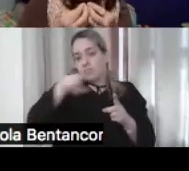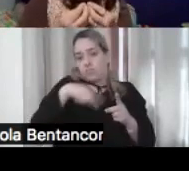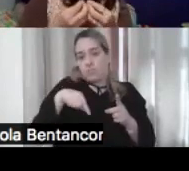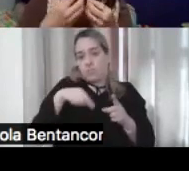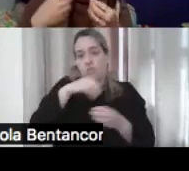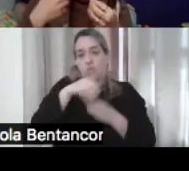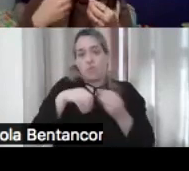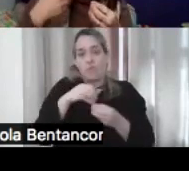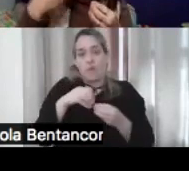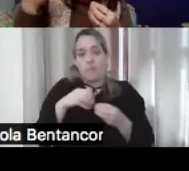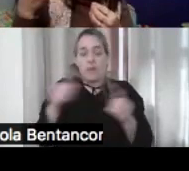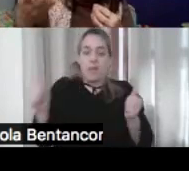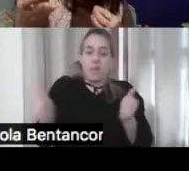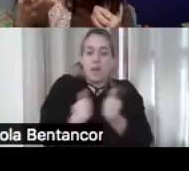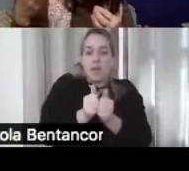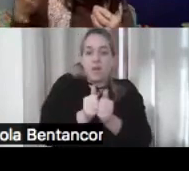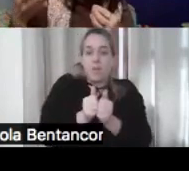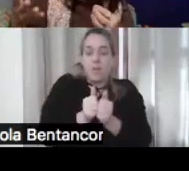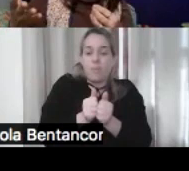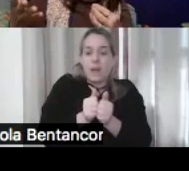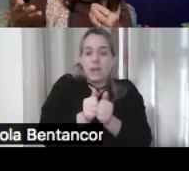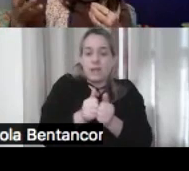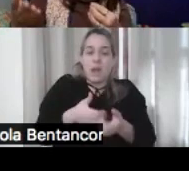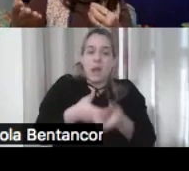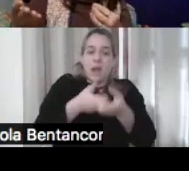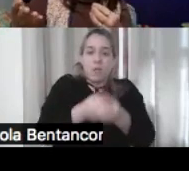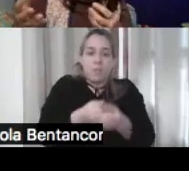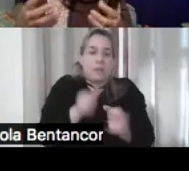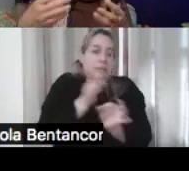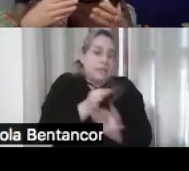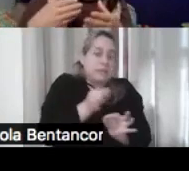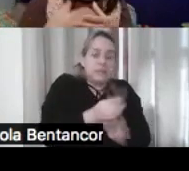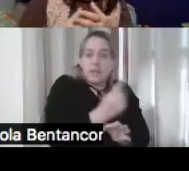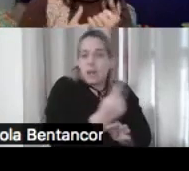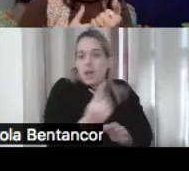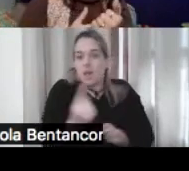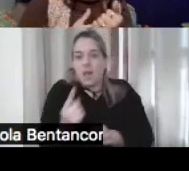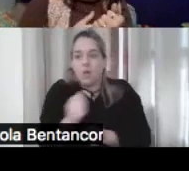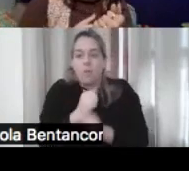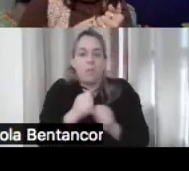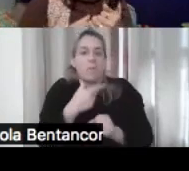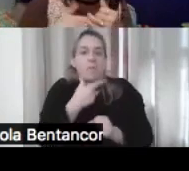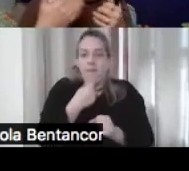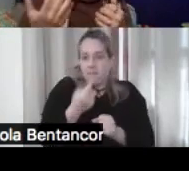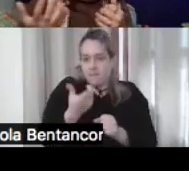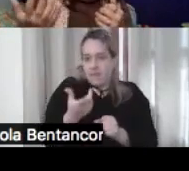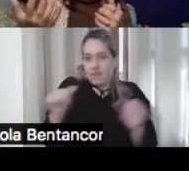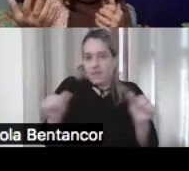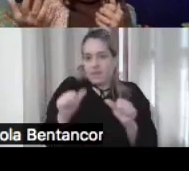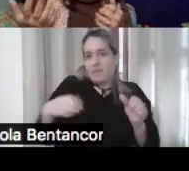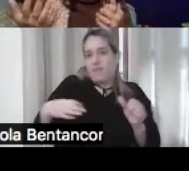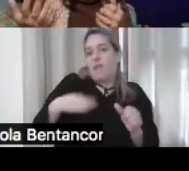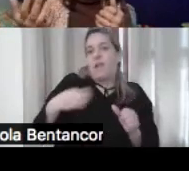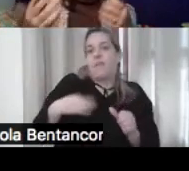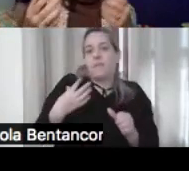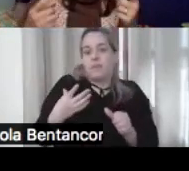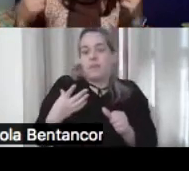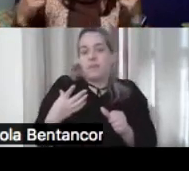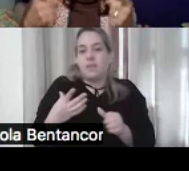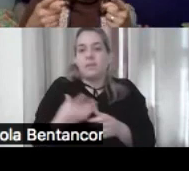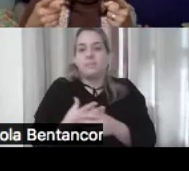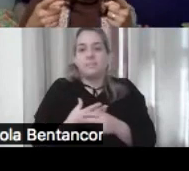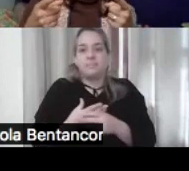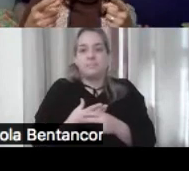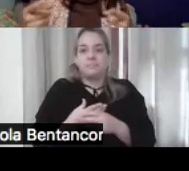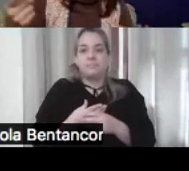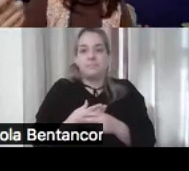forma que tenemos de facilitar la participación plena de las personas con discapacidad en todas las ocupaciones de la vida